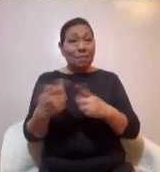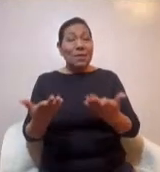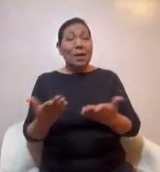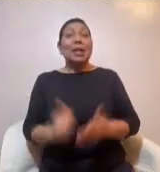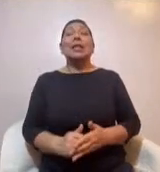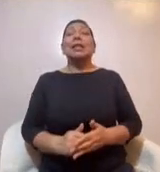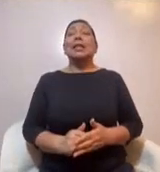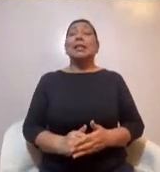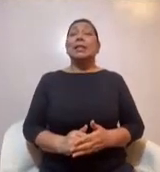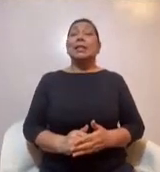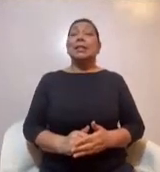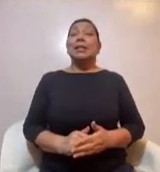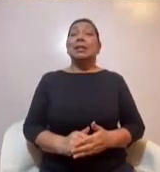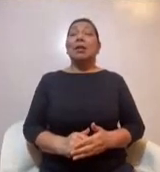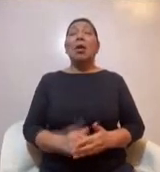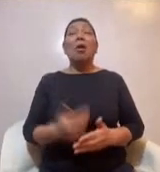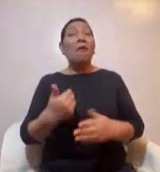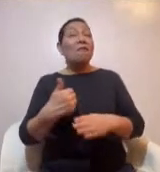los diferentes